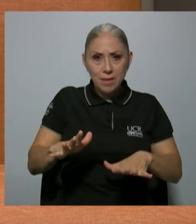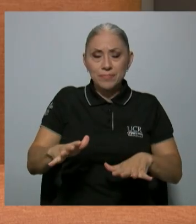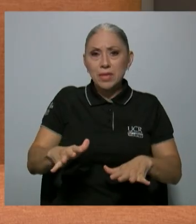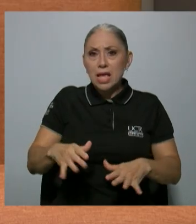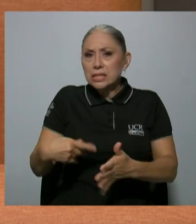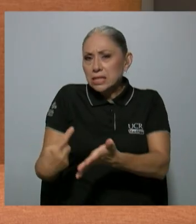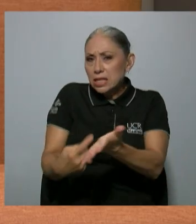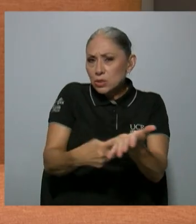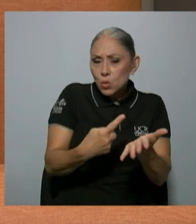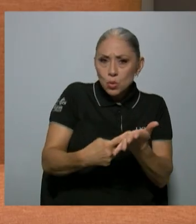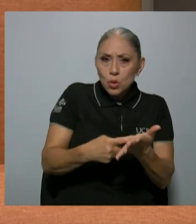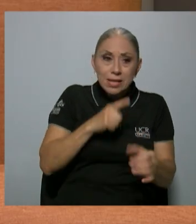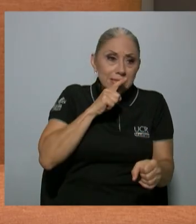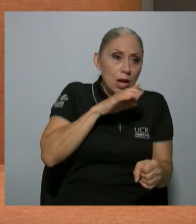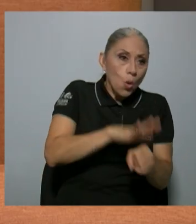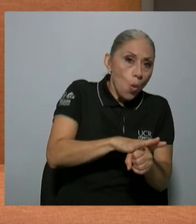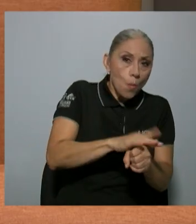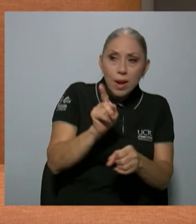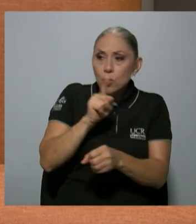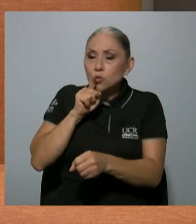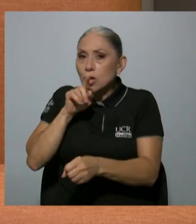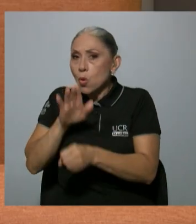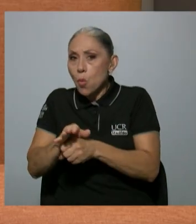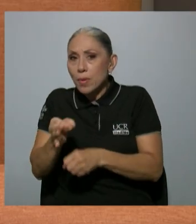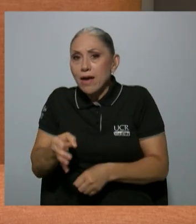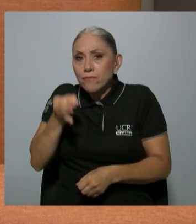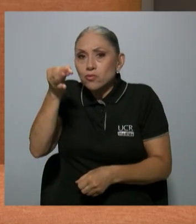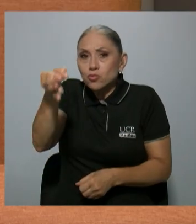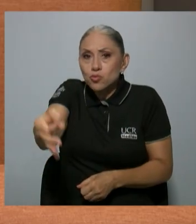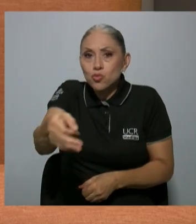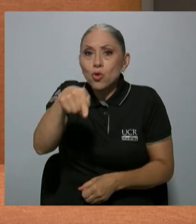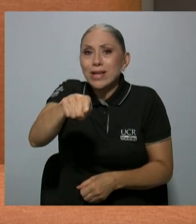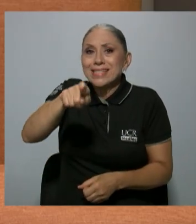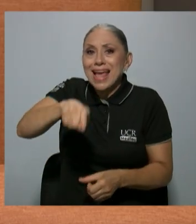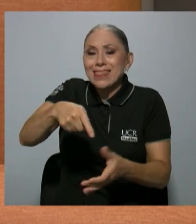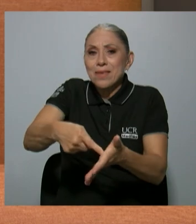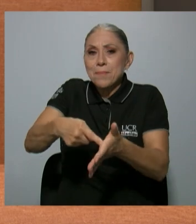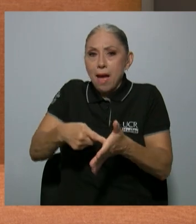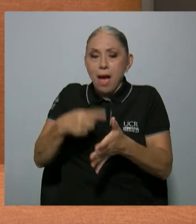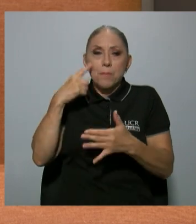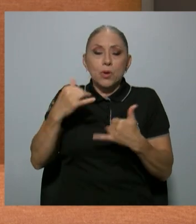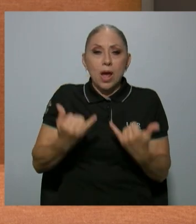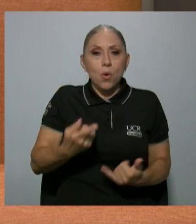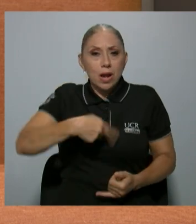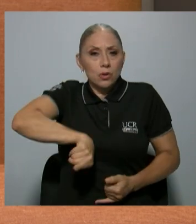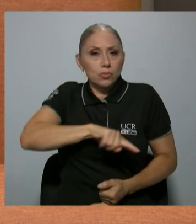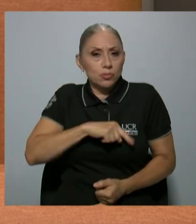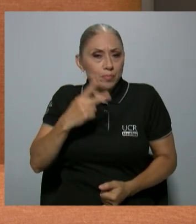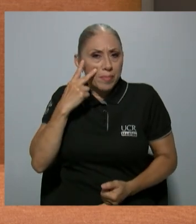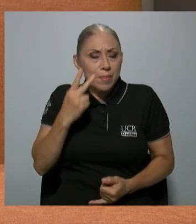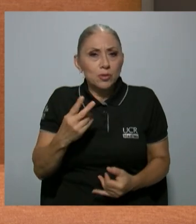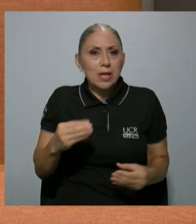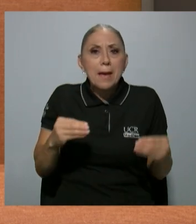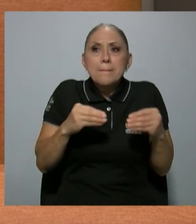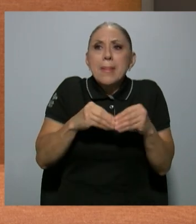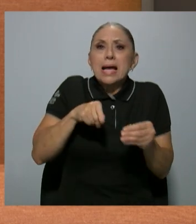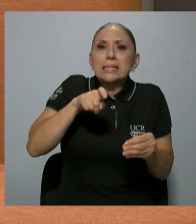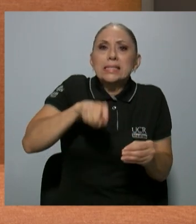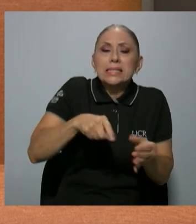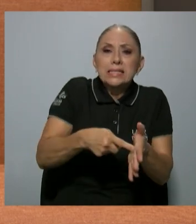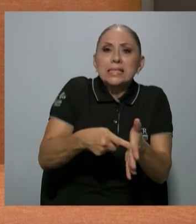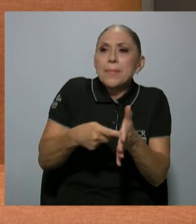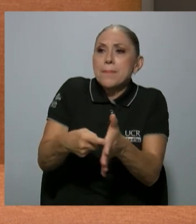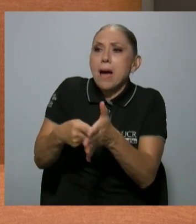se cumple o no a futuro esta demanda, porque estamos viendo que hay un aumento de demanda no solo por los